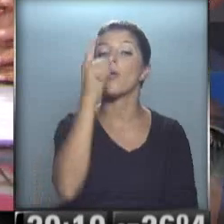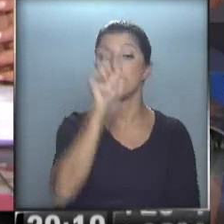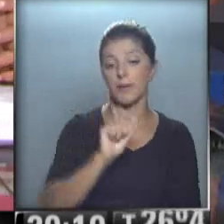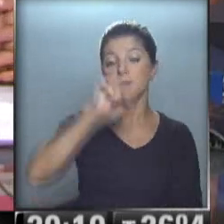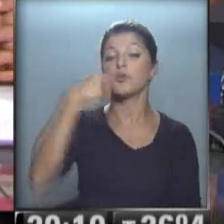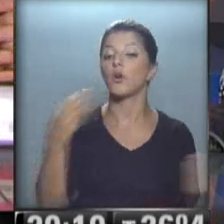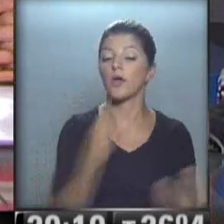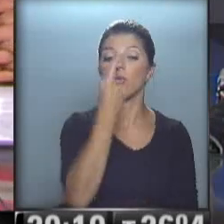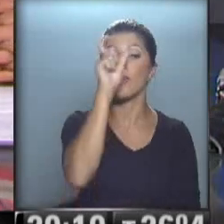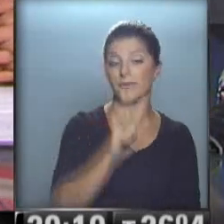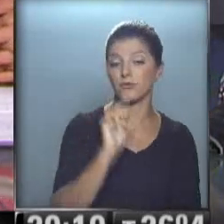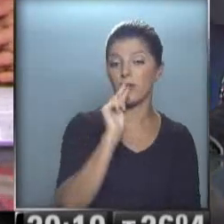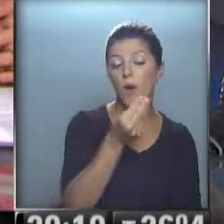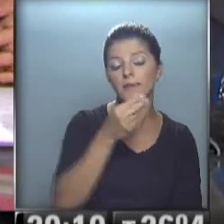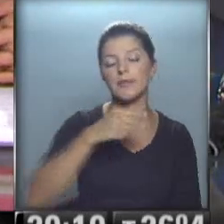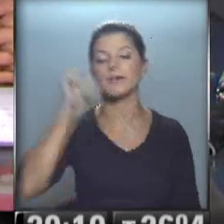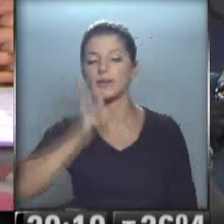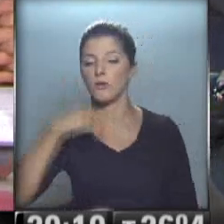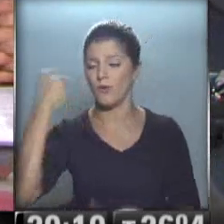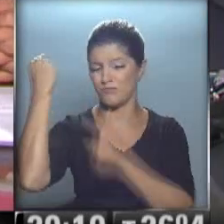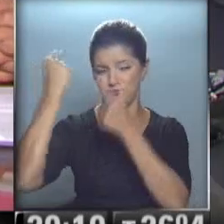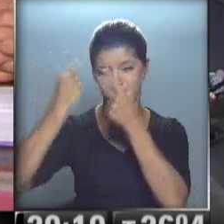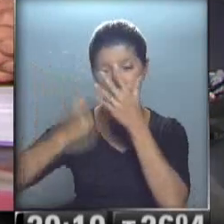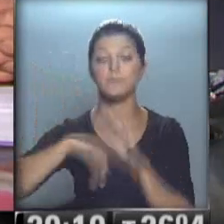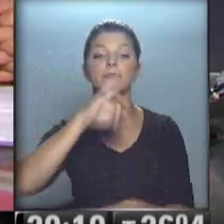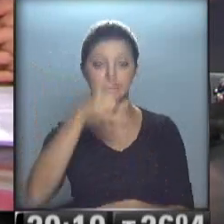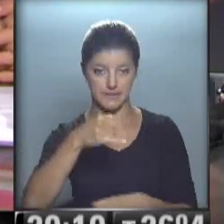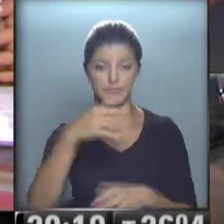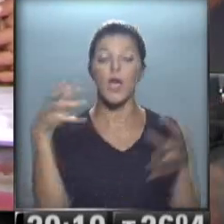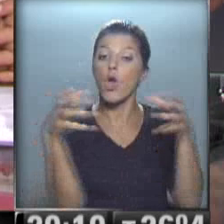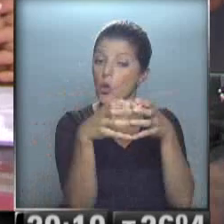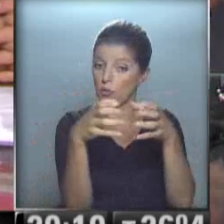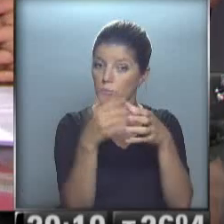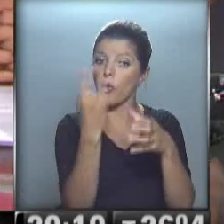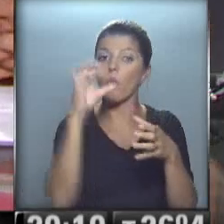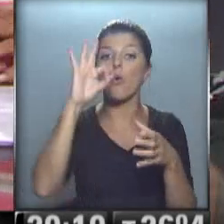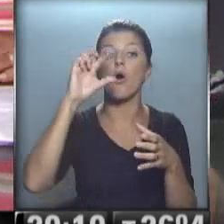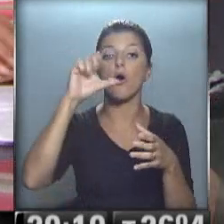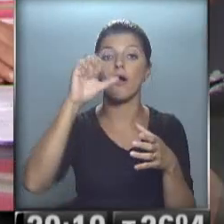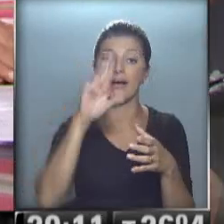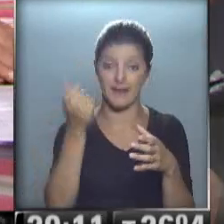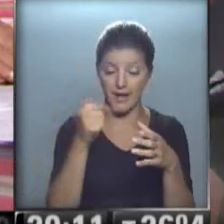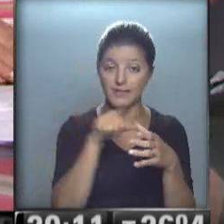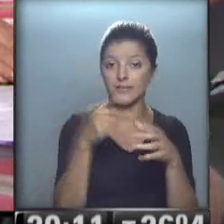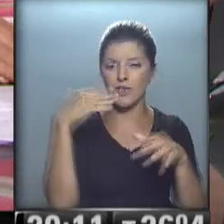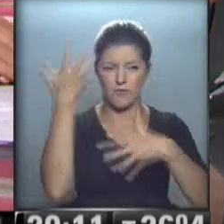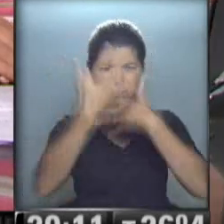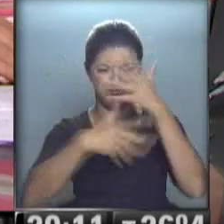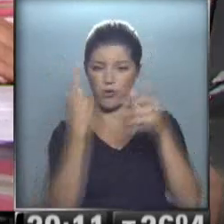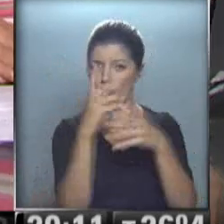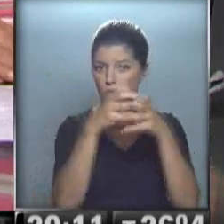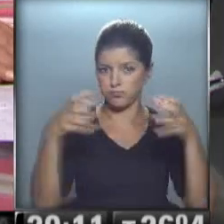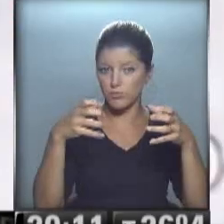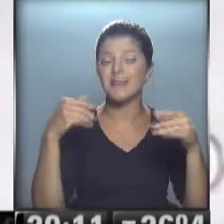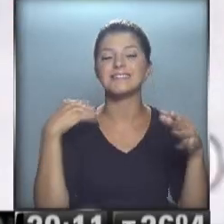por lo menos varios heridos. Sí, el enfrentamiento dentro de la interna de los trabajadores se dio en un obrador cerca del puente La Noria.